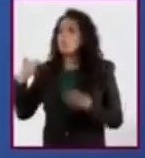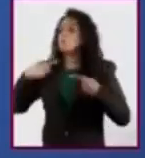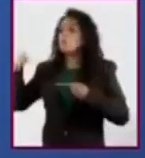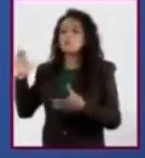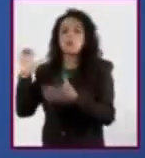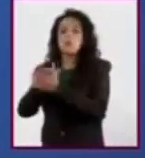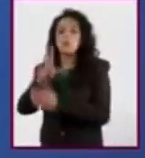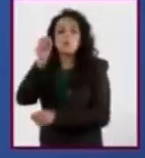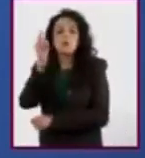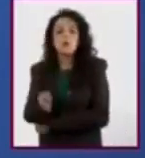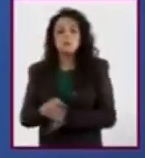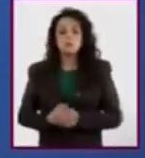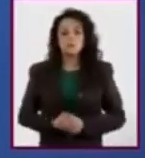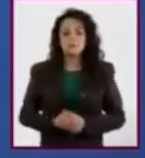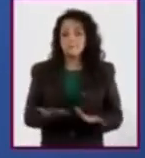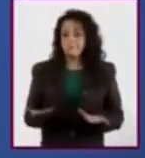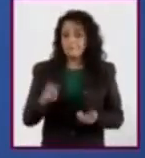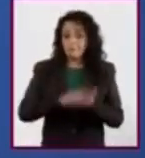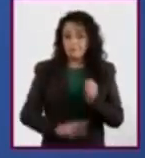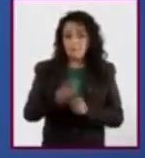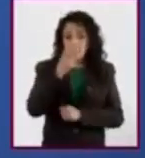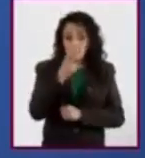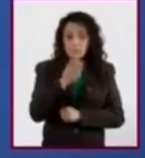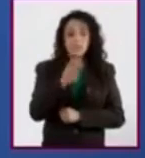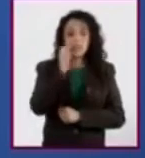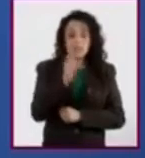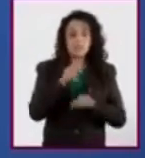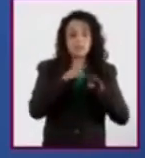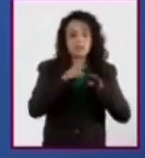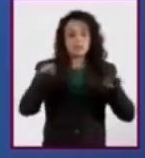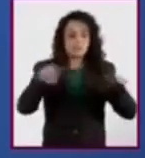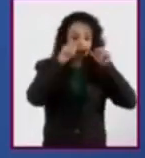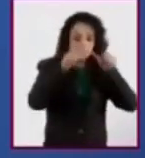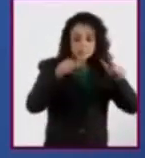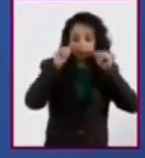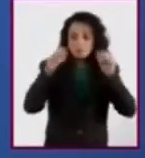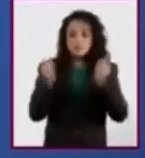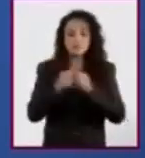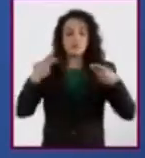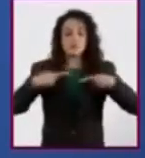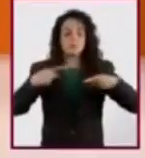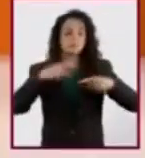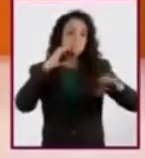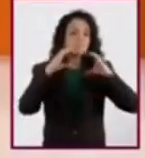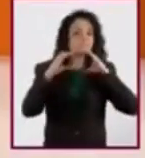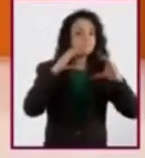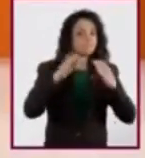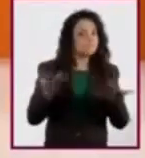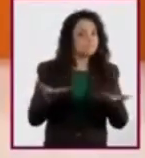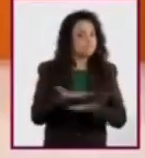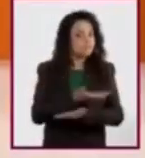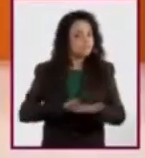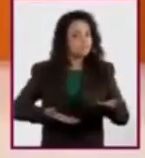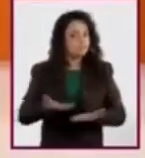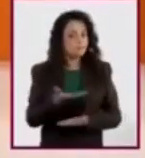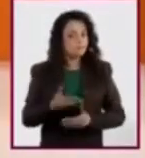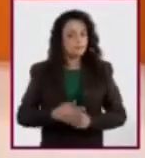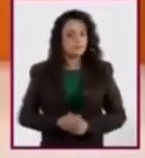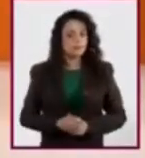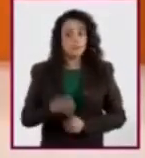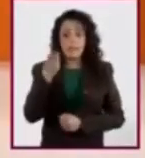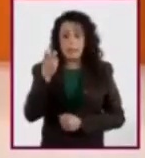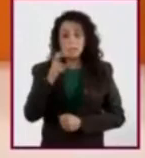circunstancias, prevalecería la inequidad en el trato por parte de las personas con las que interactúa. De ahí